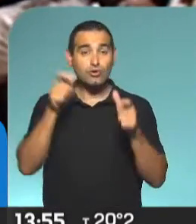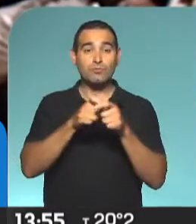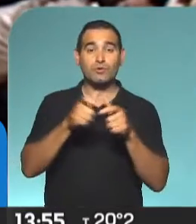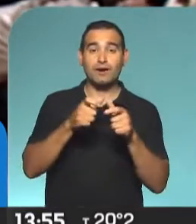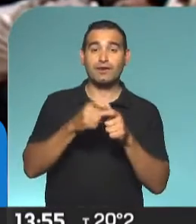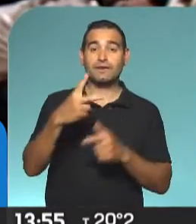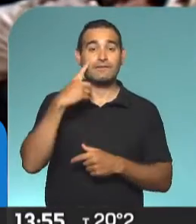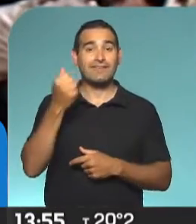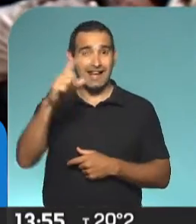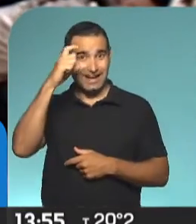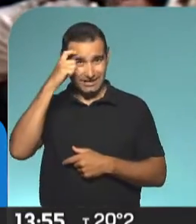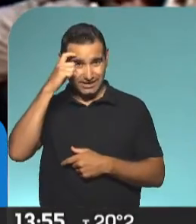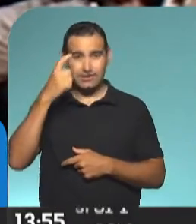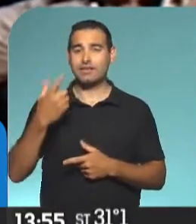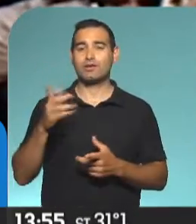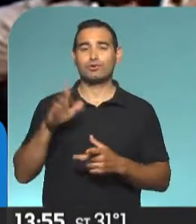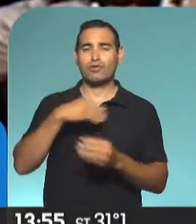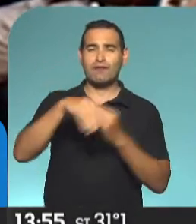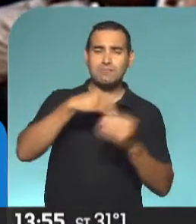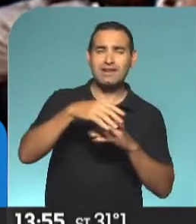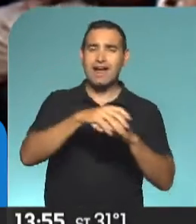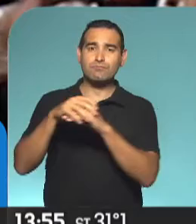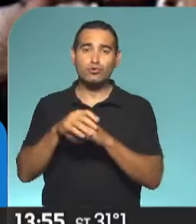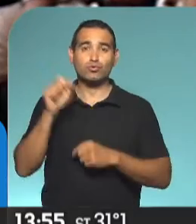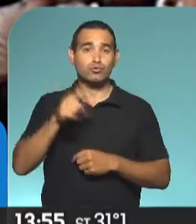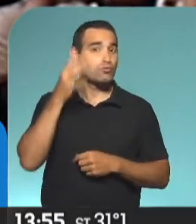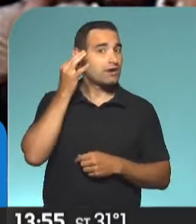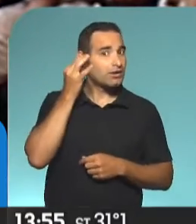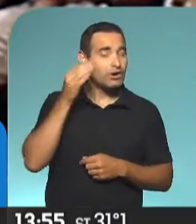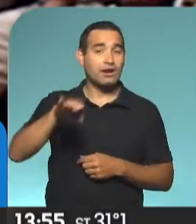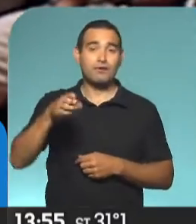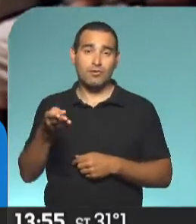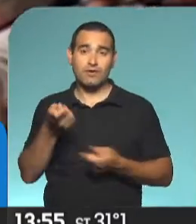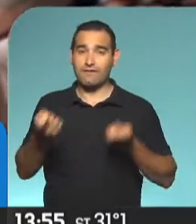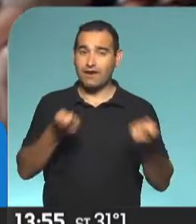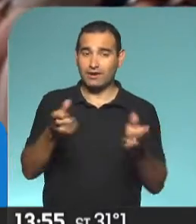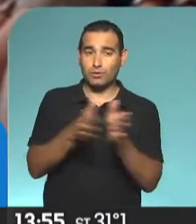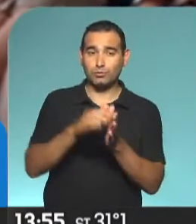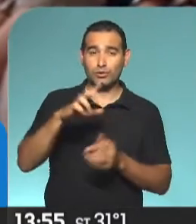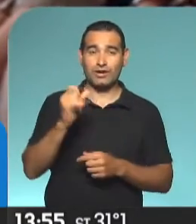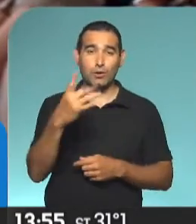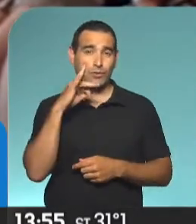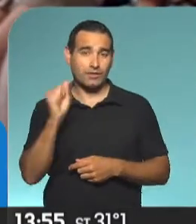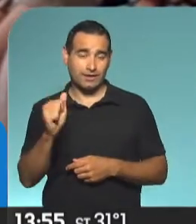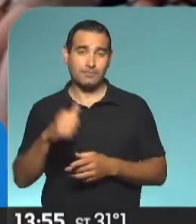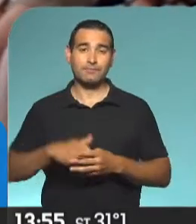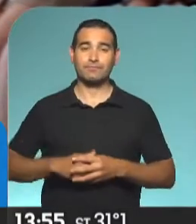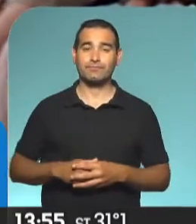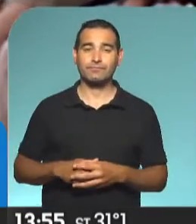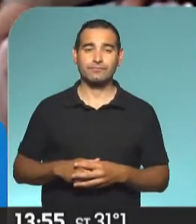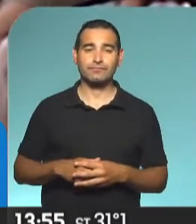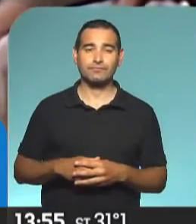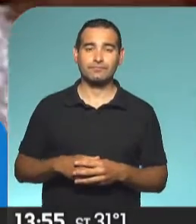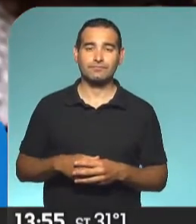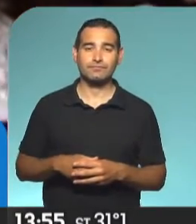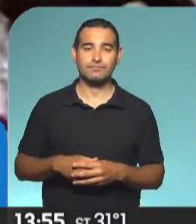Mauro Viale. Toda la familia, todos los amigos, la Mona Jiménez ahí bailando con Claudia Villafañe. Diego que dice, no, para, que acá vengo yo. No se pierdan